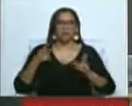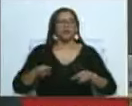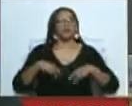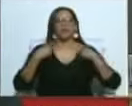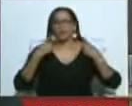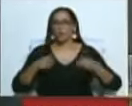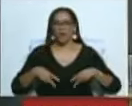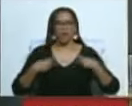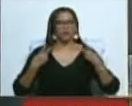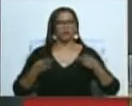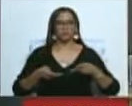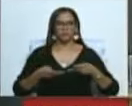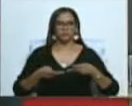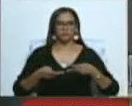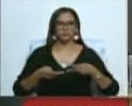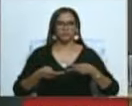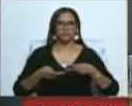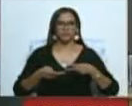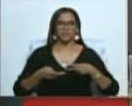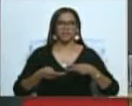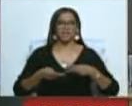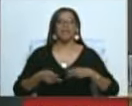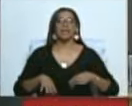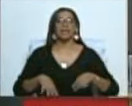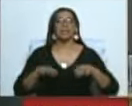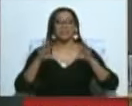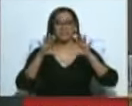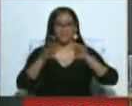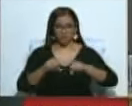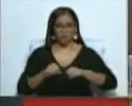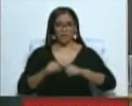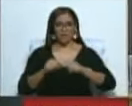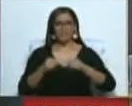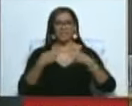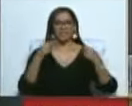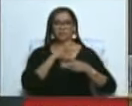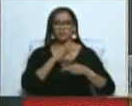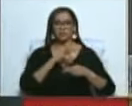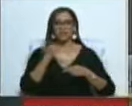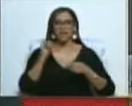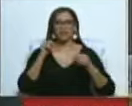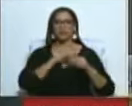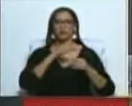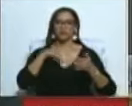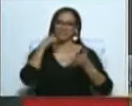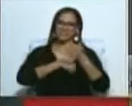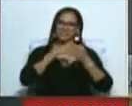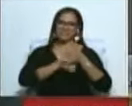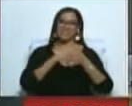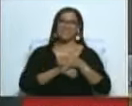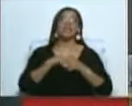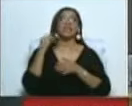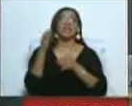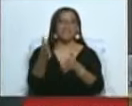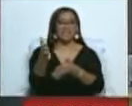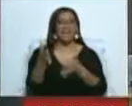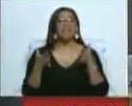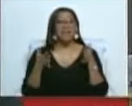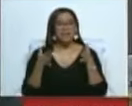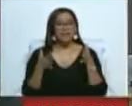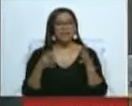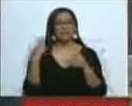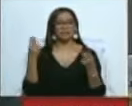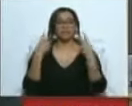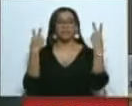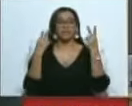renovarnos. Y si es dominante las redes sociales que existen hoy, nosotros dar la batalla y ganarla en todos los